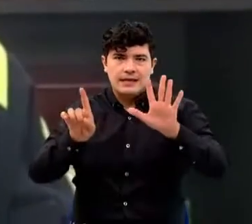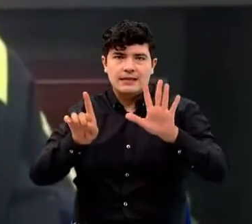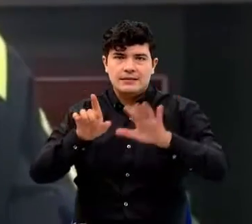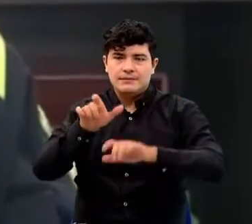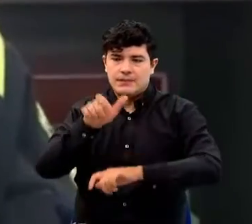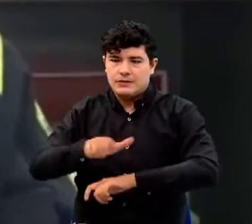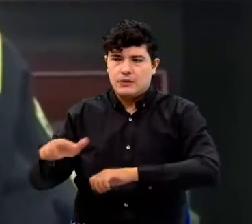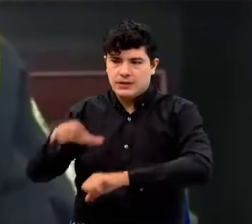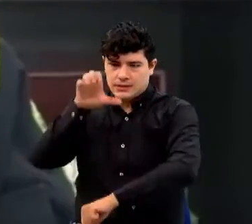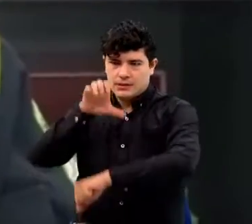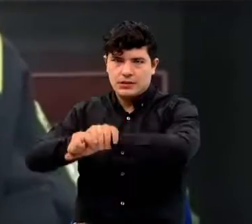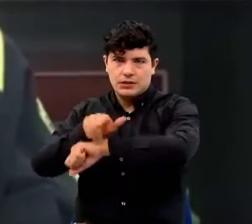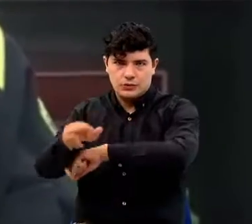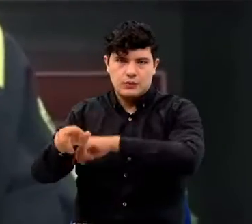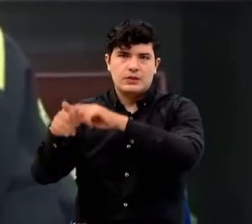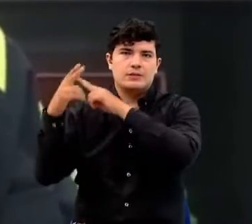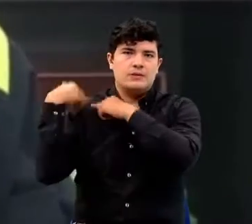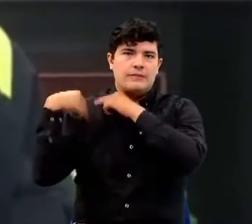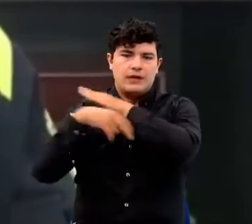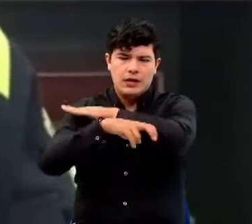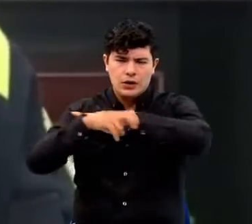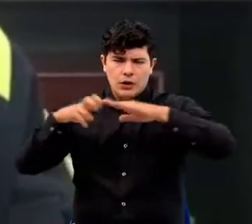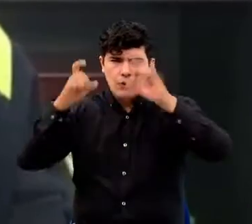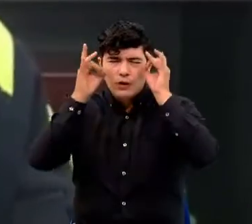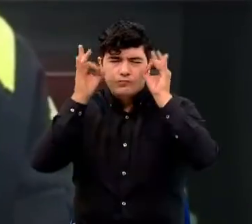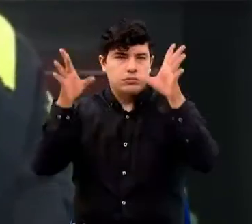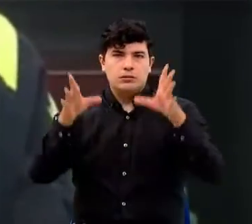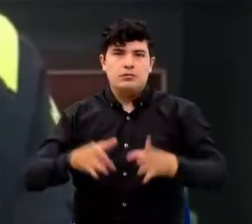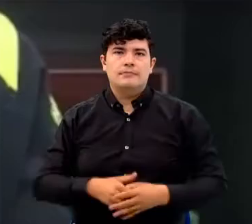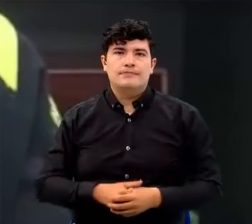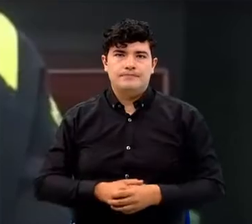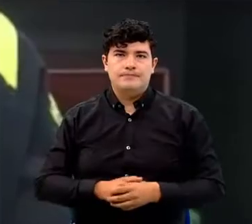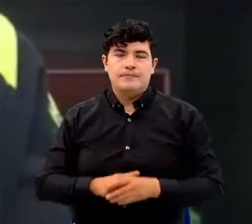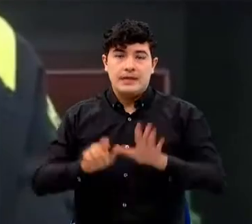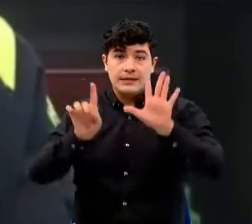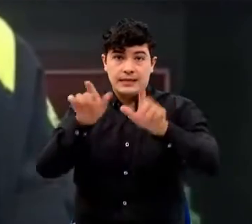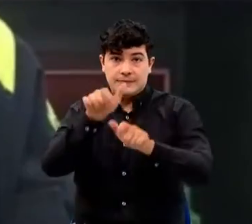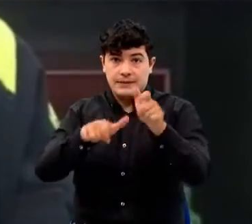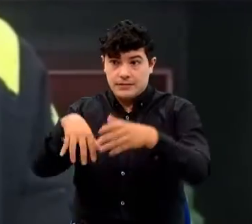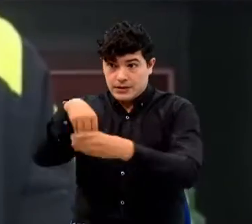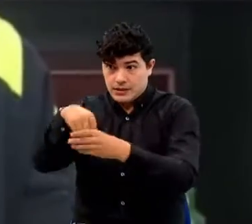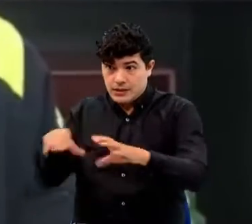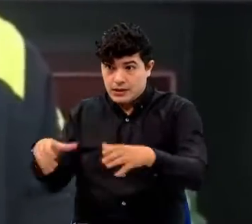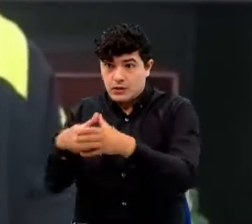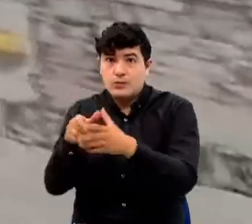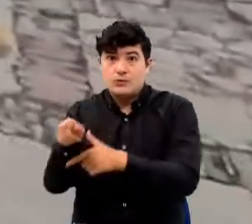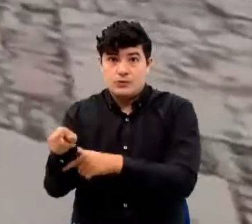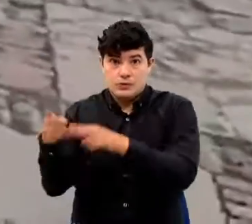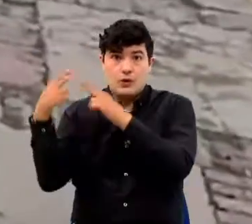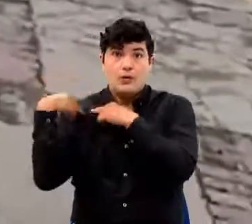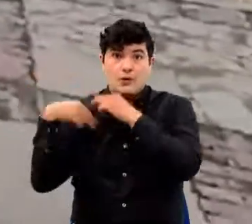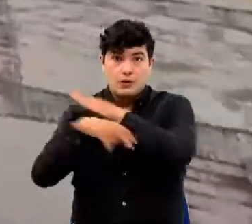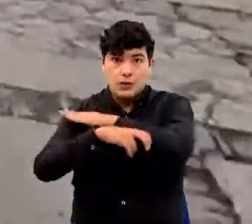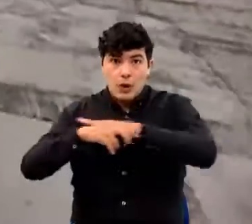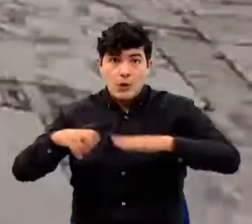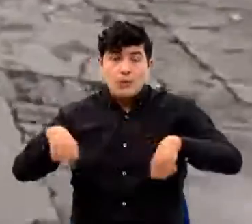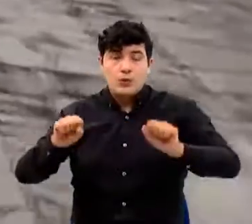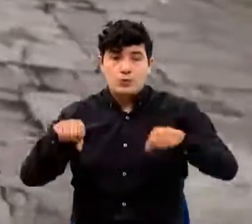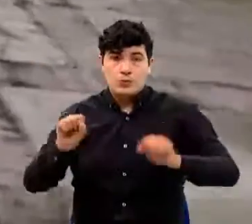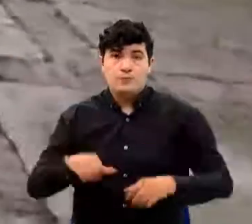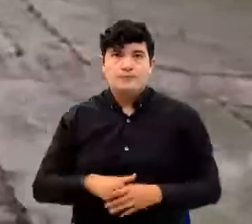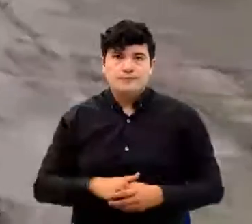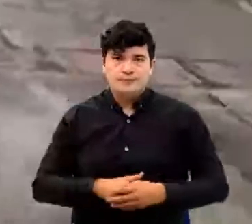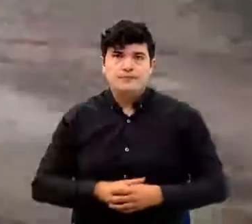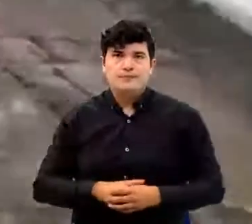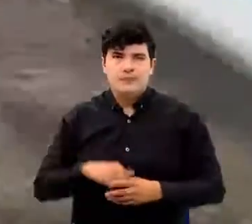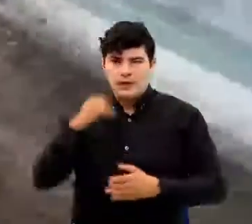de hurto calificado y agravado. Estos delincuentes se dedicaban a los hurtos en motocicleta. Los detenidos fueron